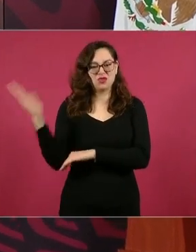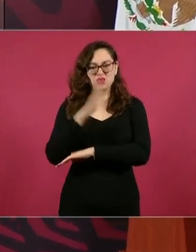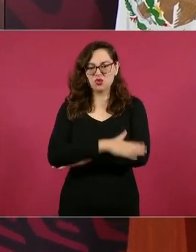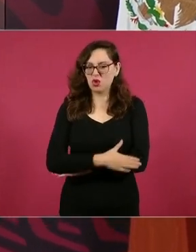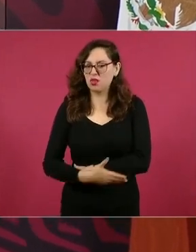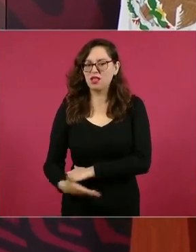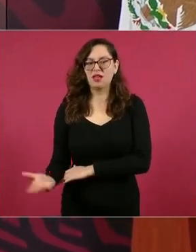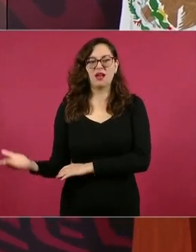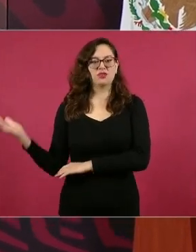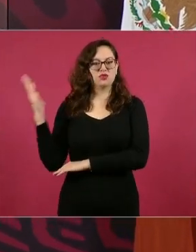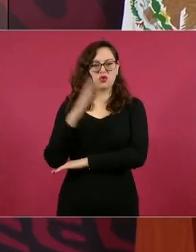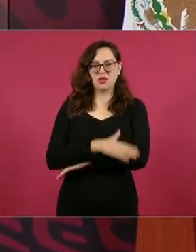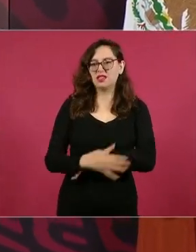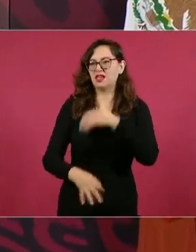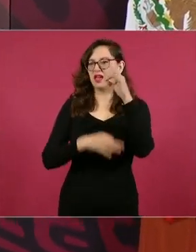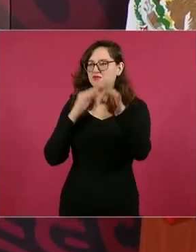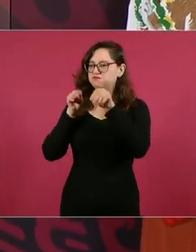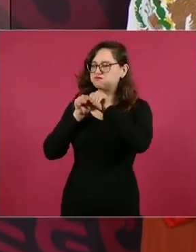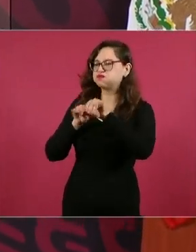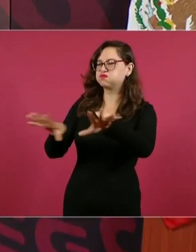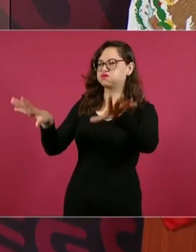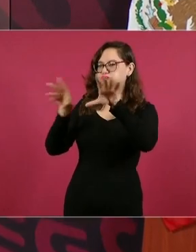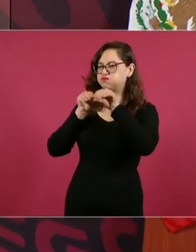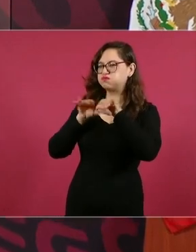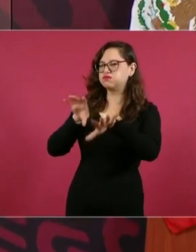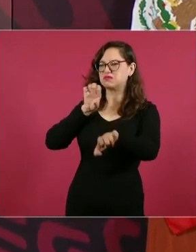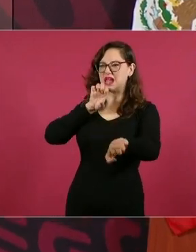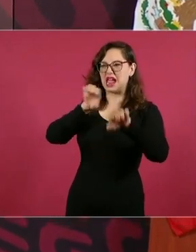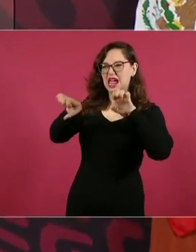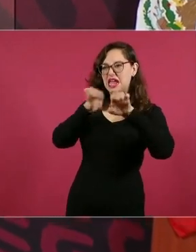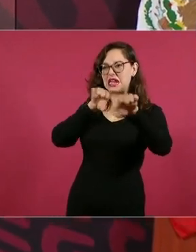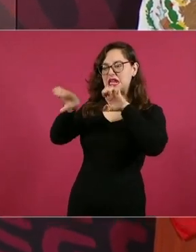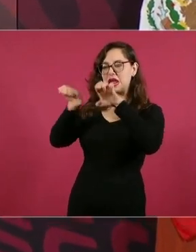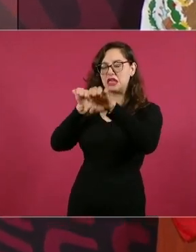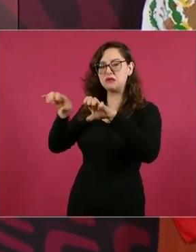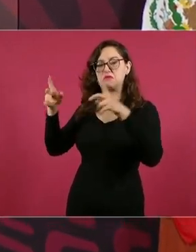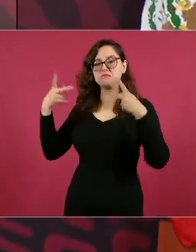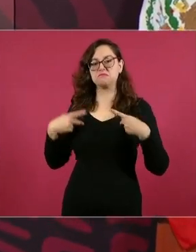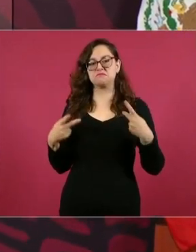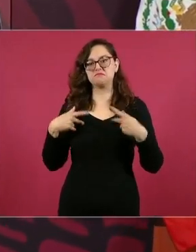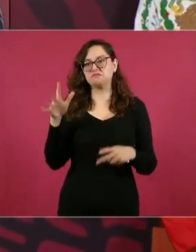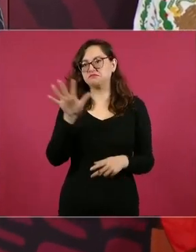sociales el pueblo los haya